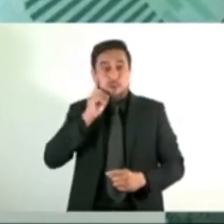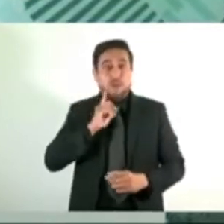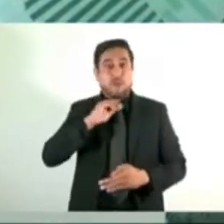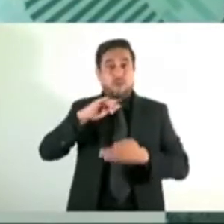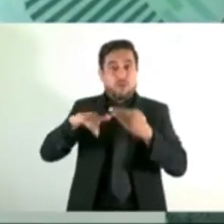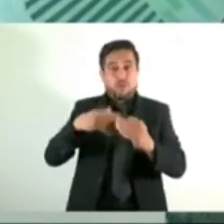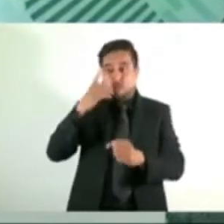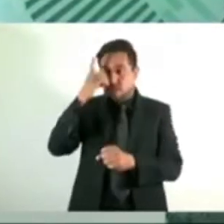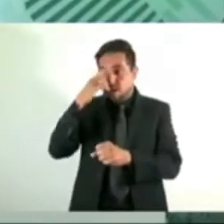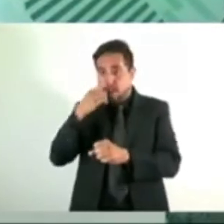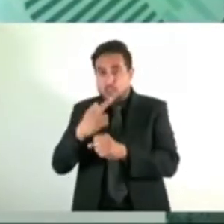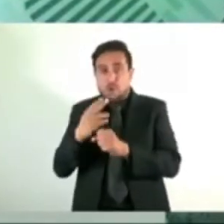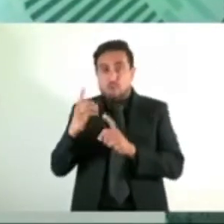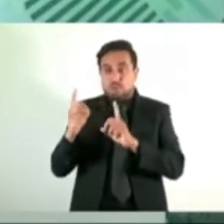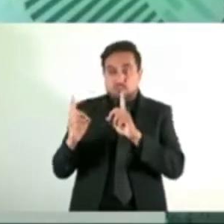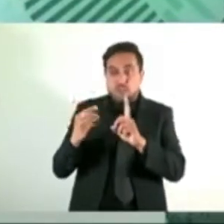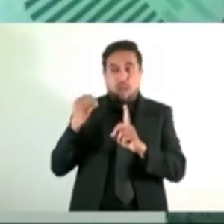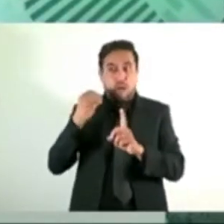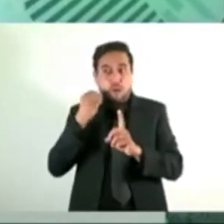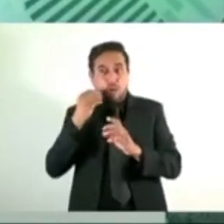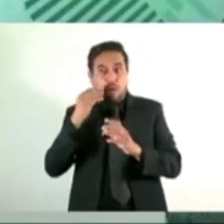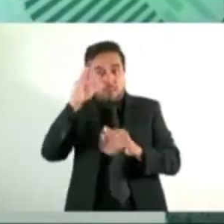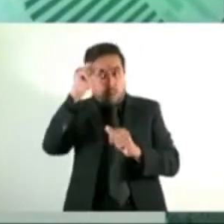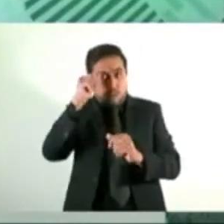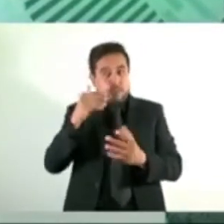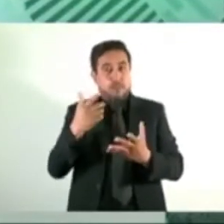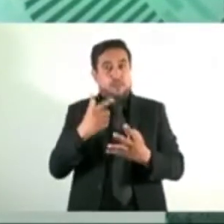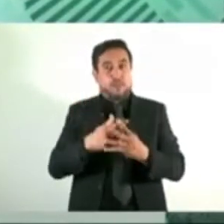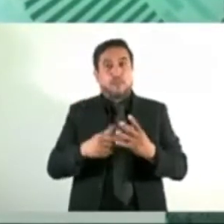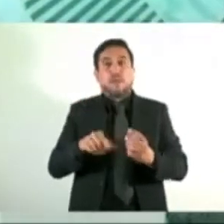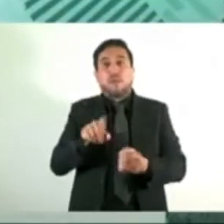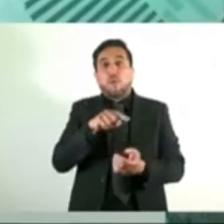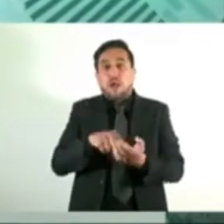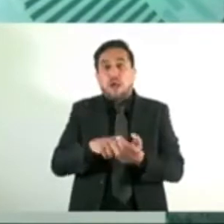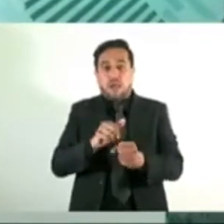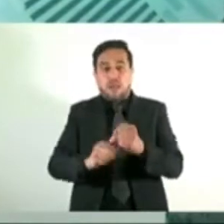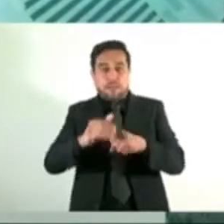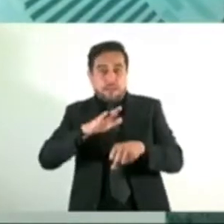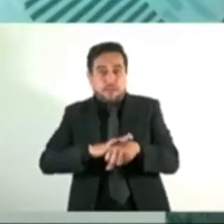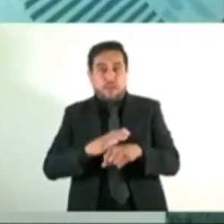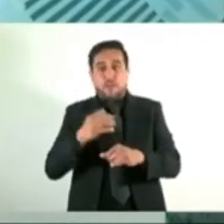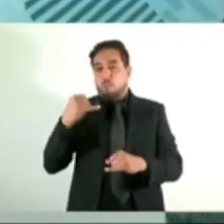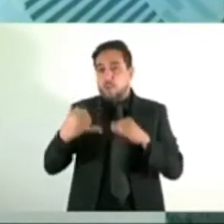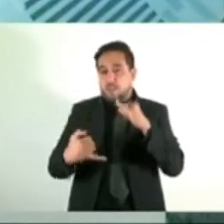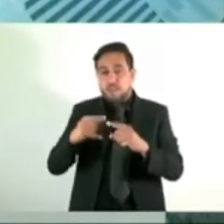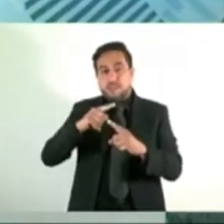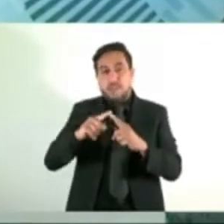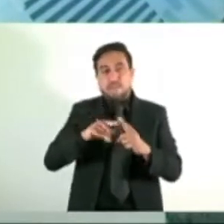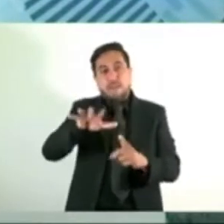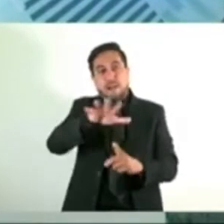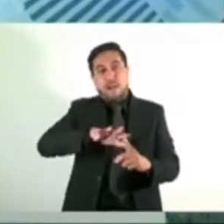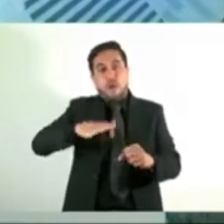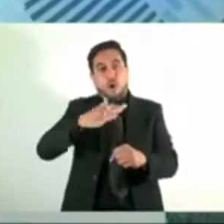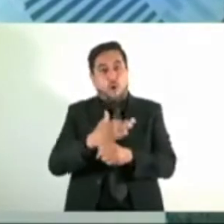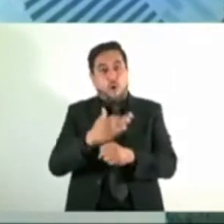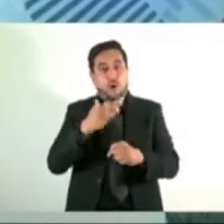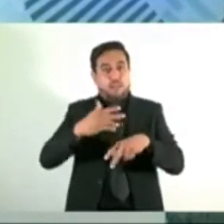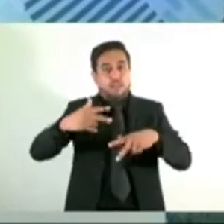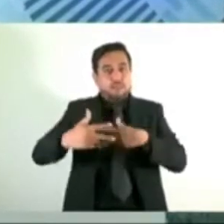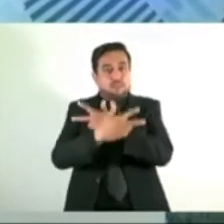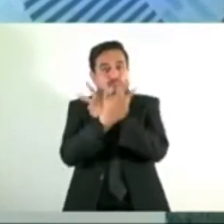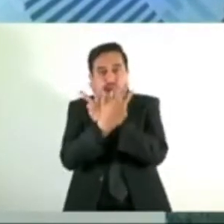mediadoras, mediadores, titulares de las áreas administrativas, órganos jurisdiccionales que el día de hoy nos acompañan a través de